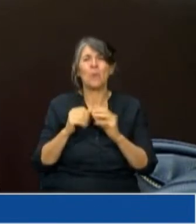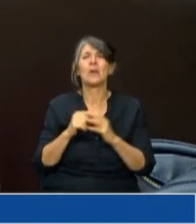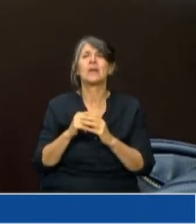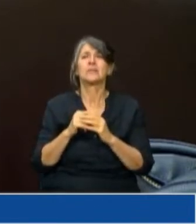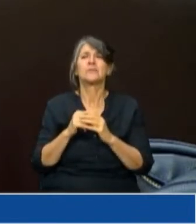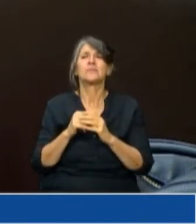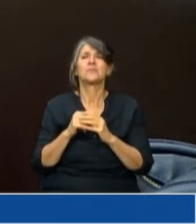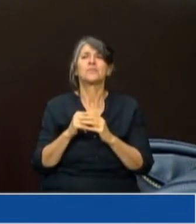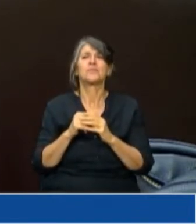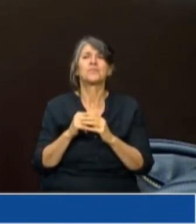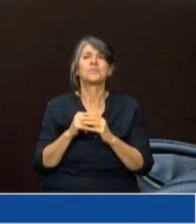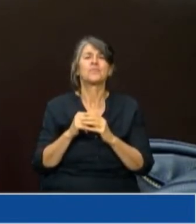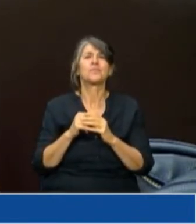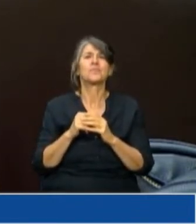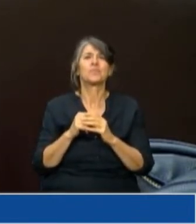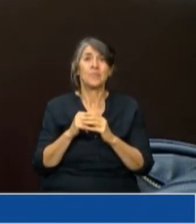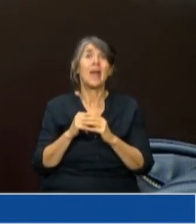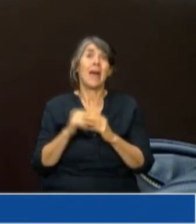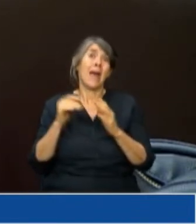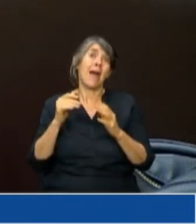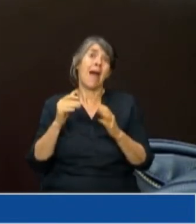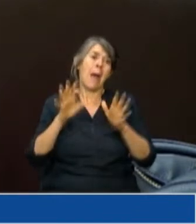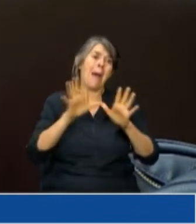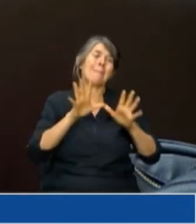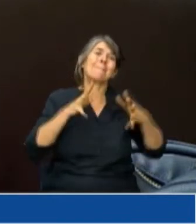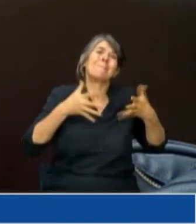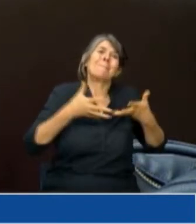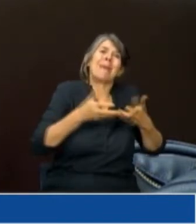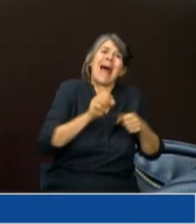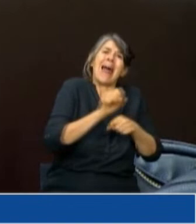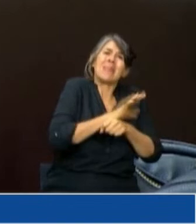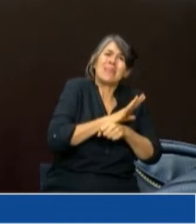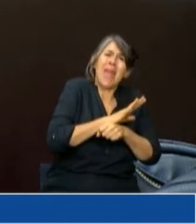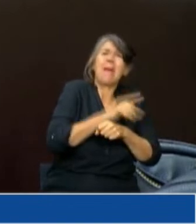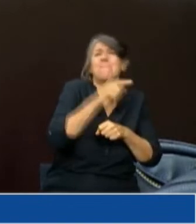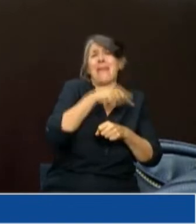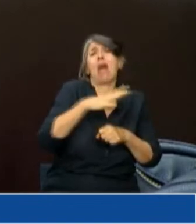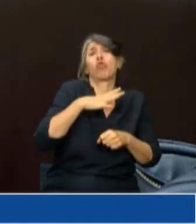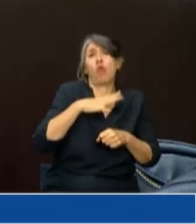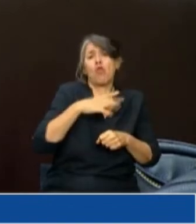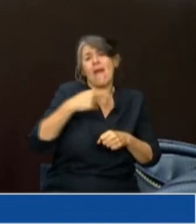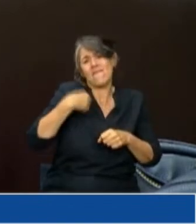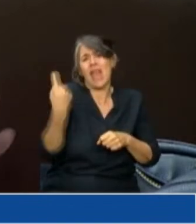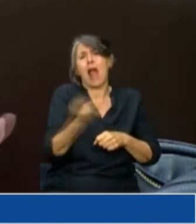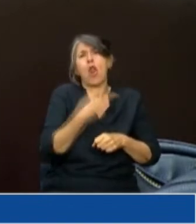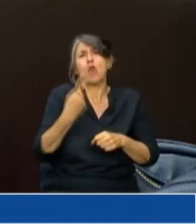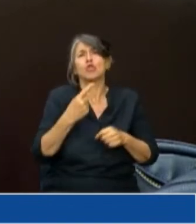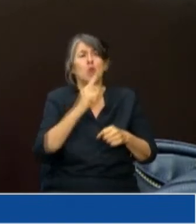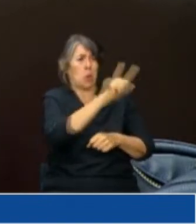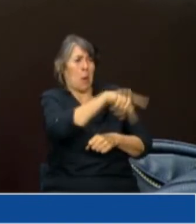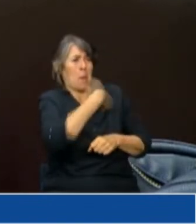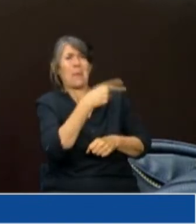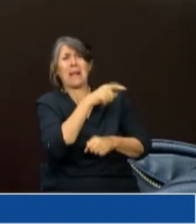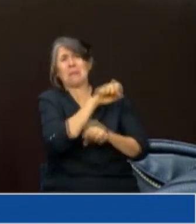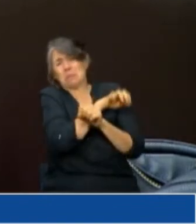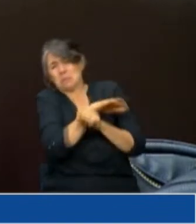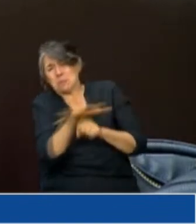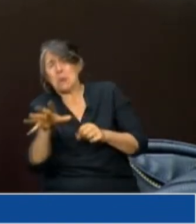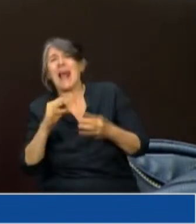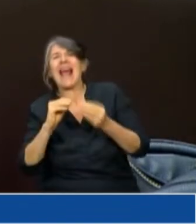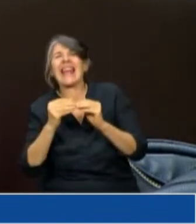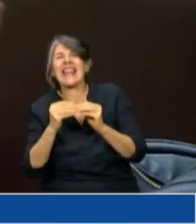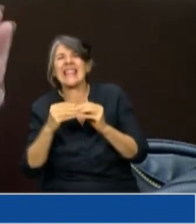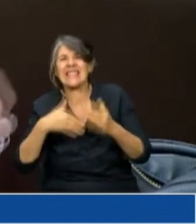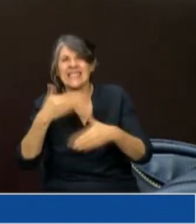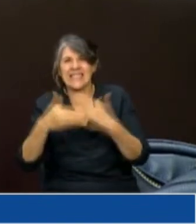la crisis que provocó una pandemia con características mundiales. Cuando hablamos de objetivos de desarrollo